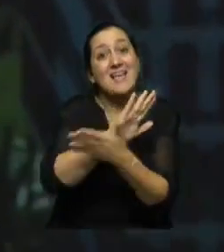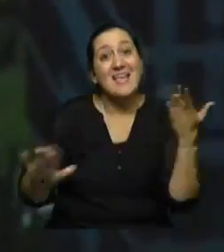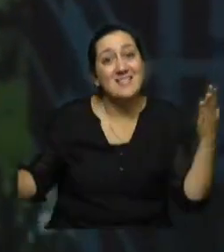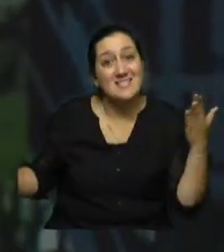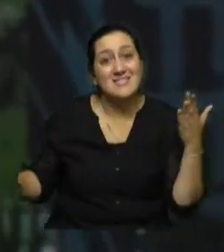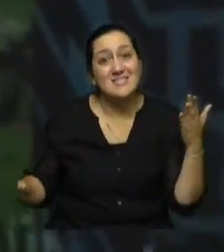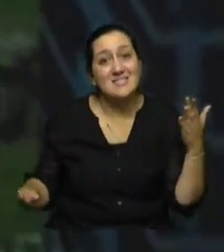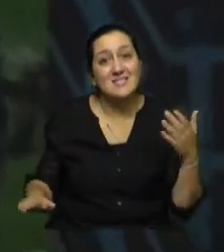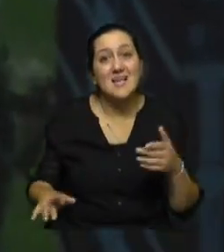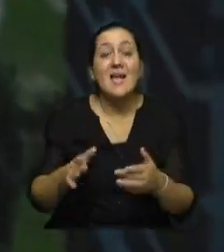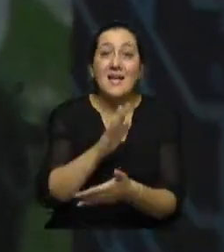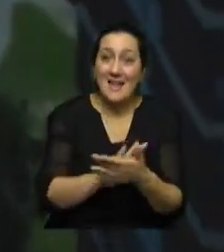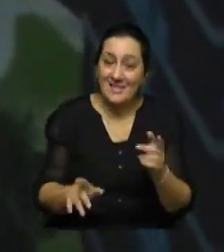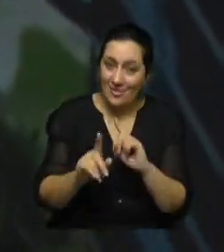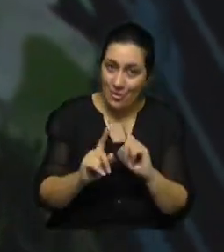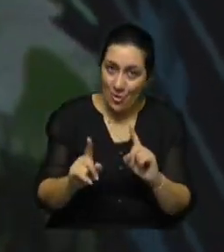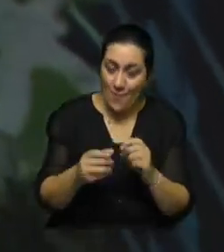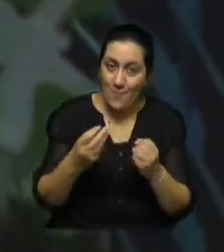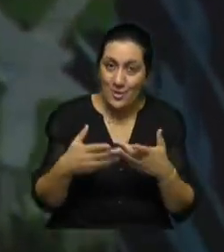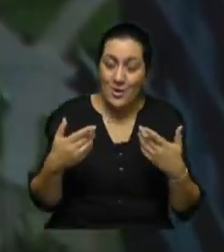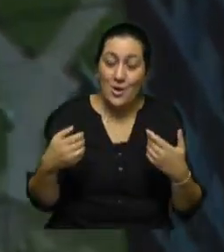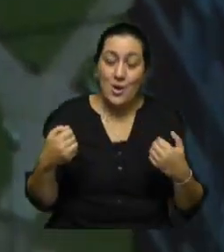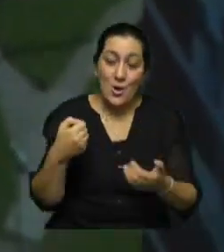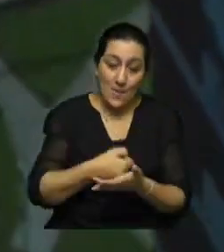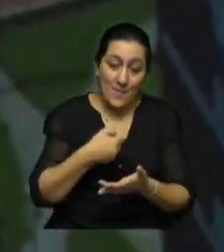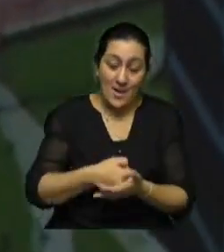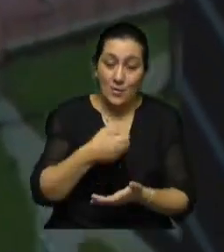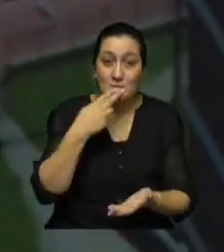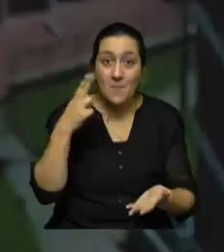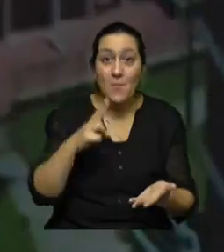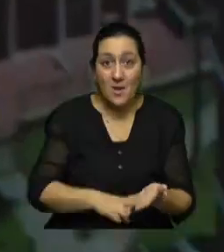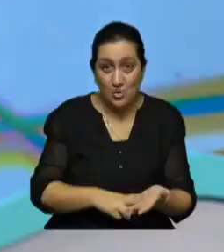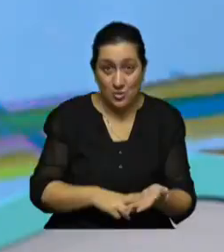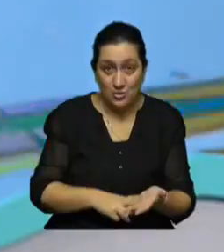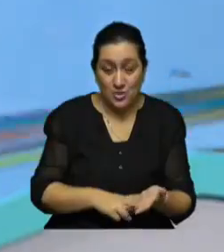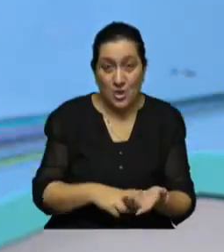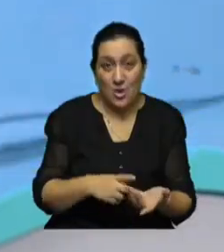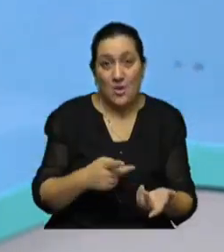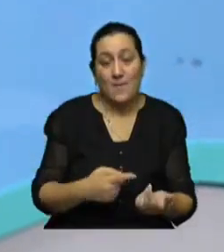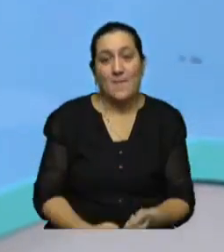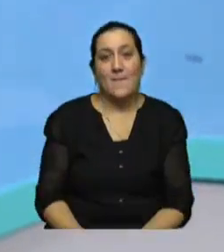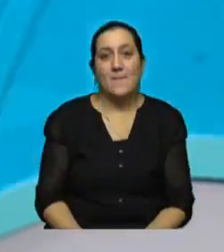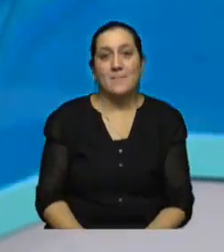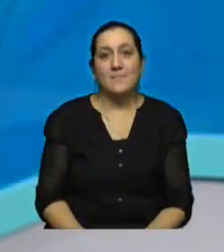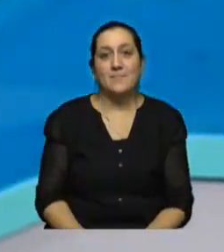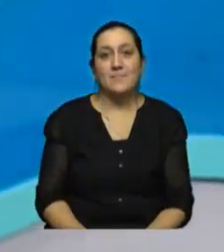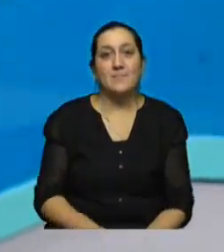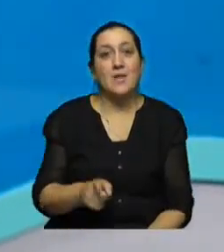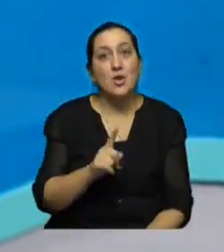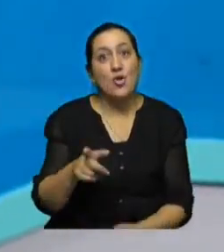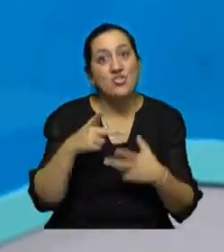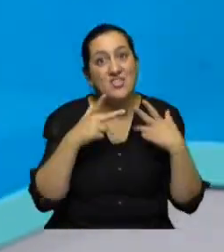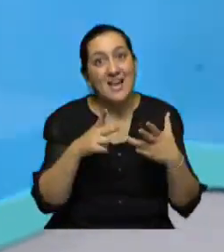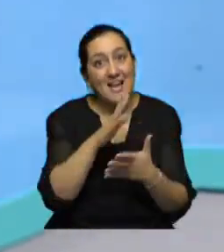sin costo. No es gratis, porque lo pagamos todos con nuestros impuestos, pero... Se hizo retar, Fito. Esa clase nos la dio Coco Rivero el jueves pasado. No digan